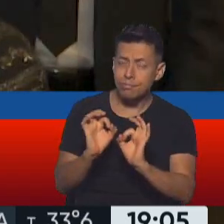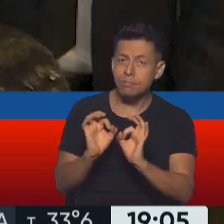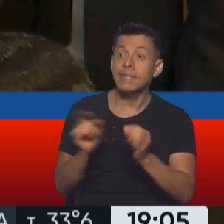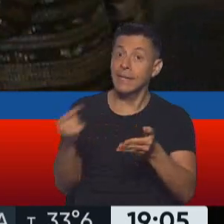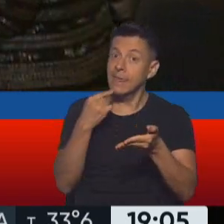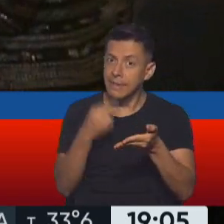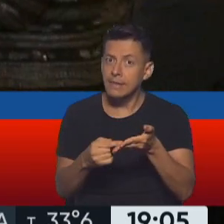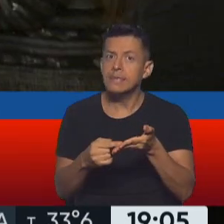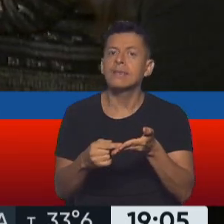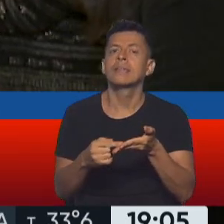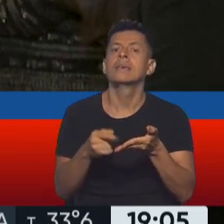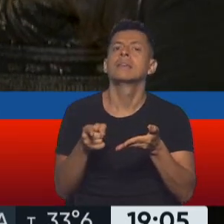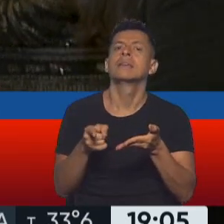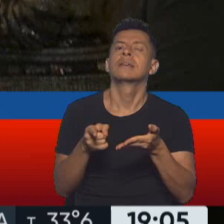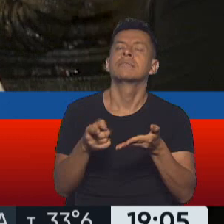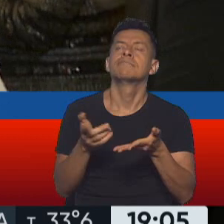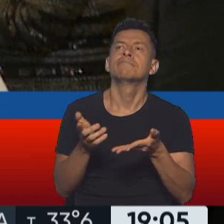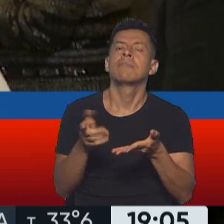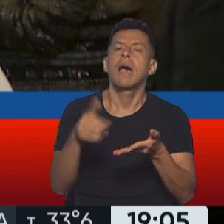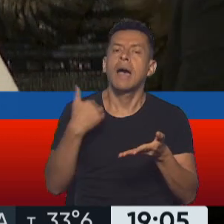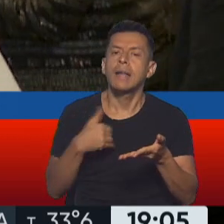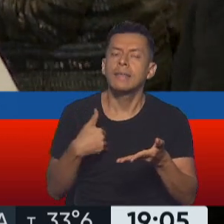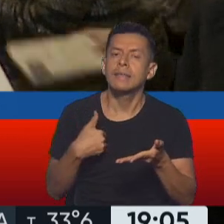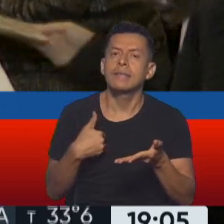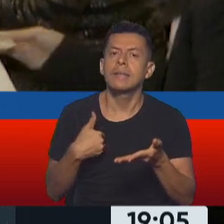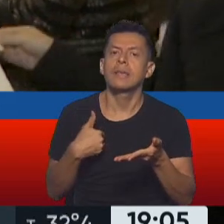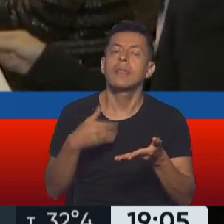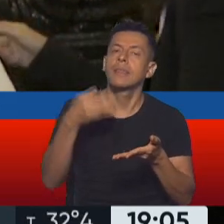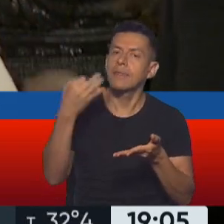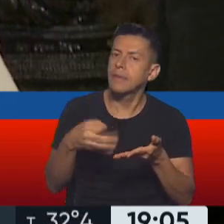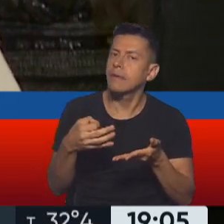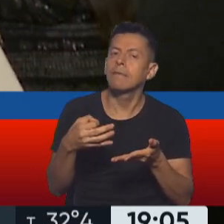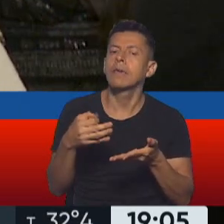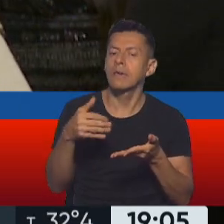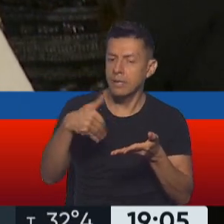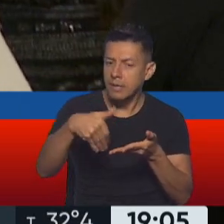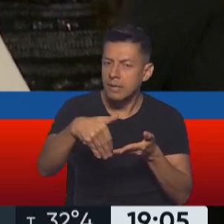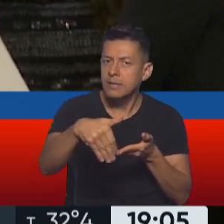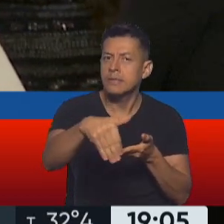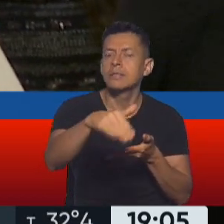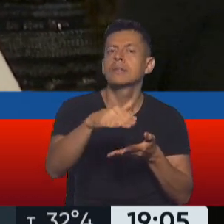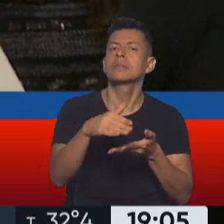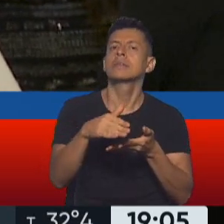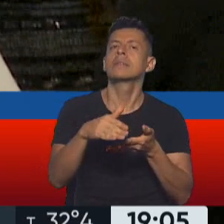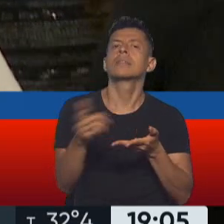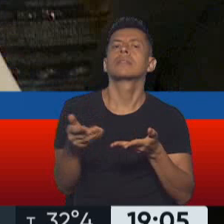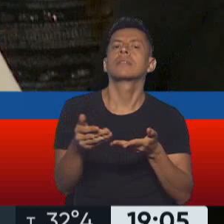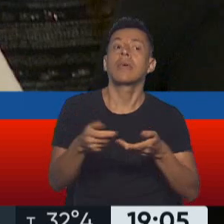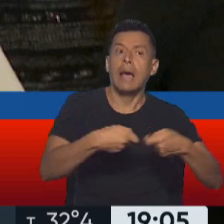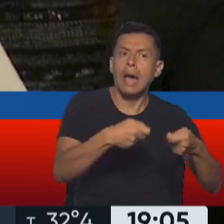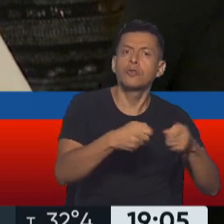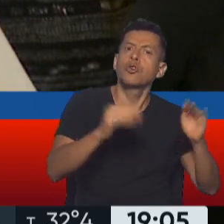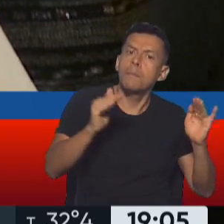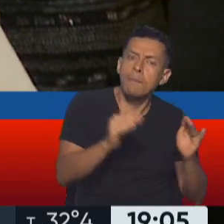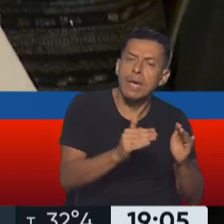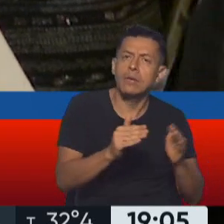de qué la argentina tiene que ir logrando la reducción de su déficit fiscal en un